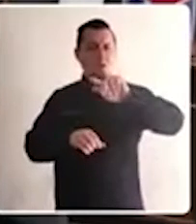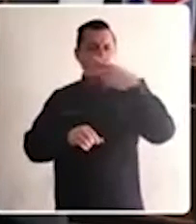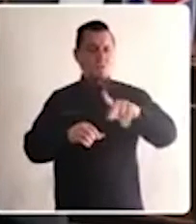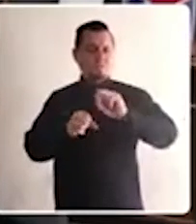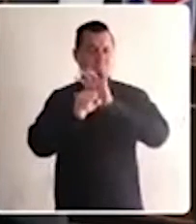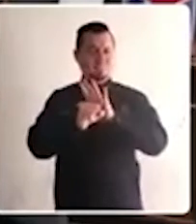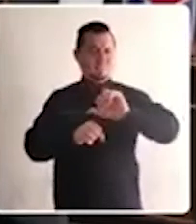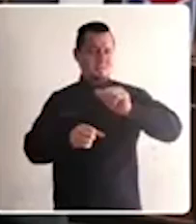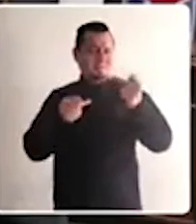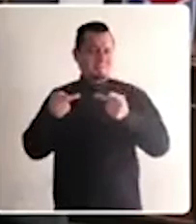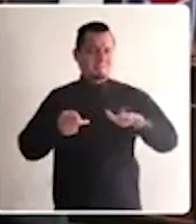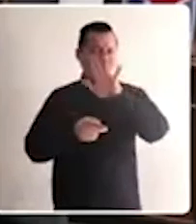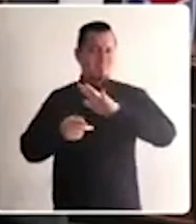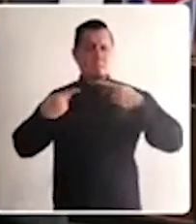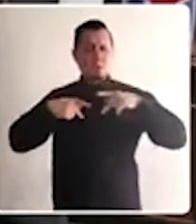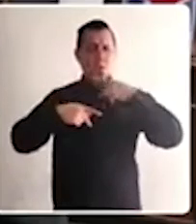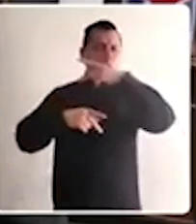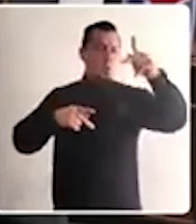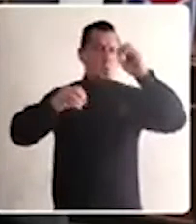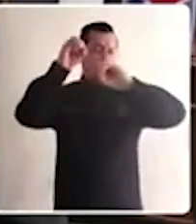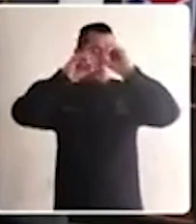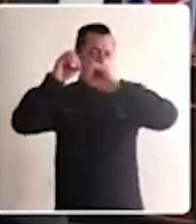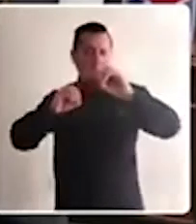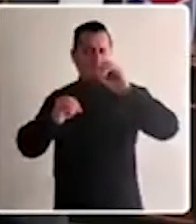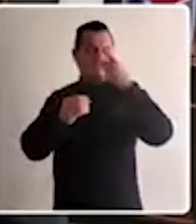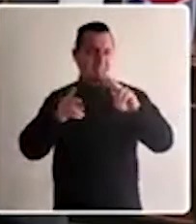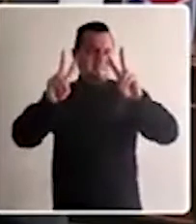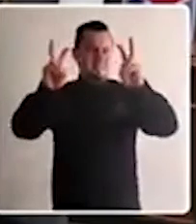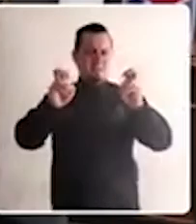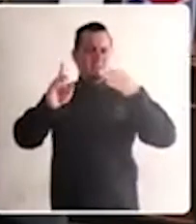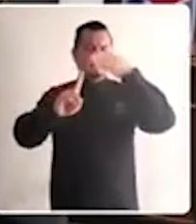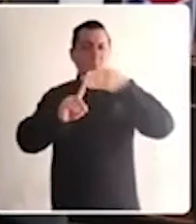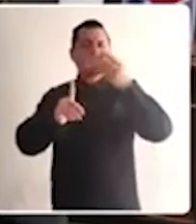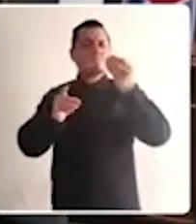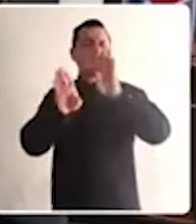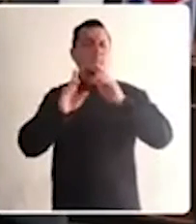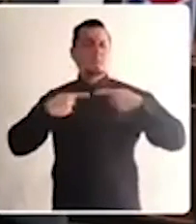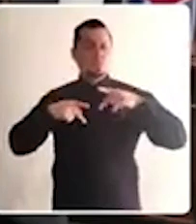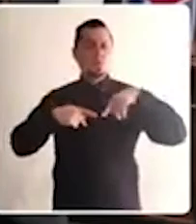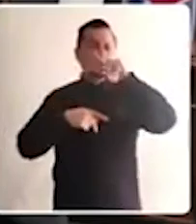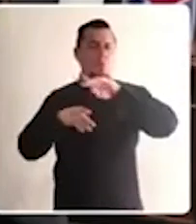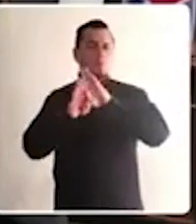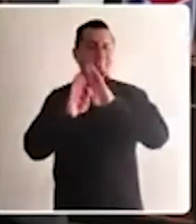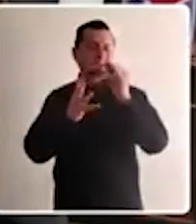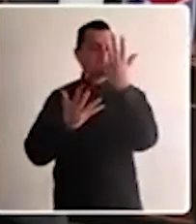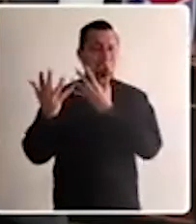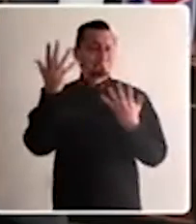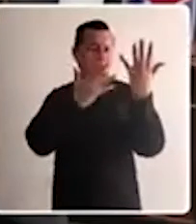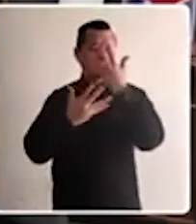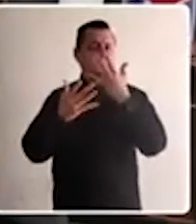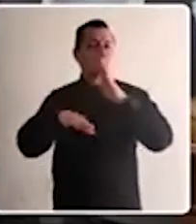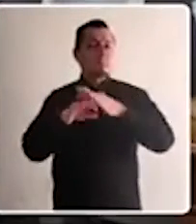de COVID-19, las voces y las opiniones al respecto del tema han polarizado no solo la información, sino lo